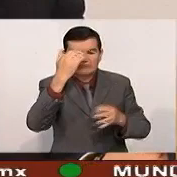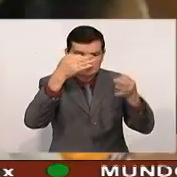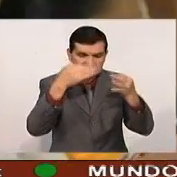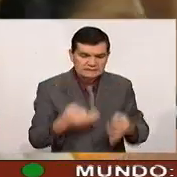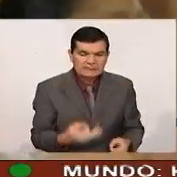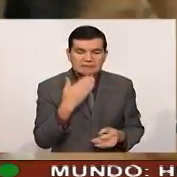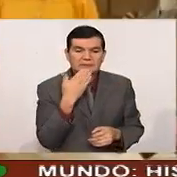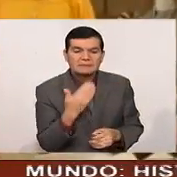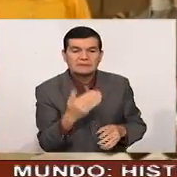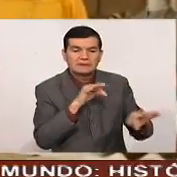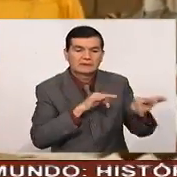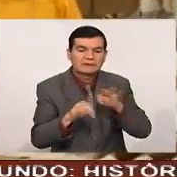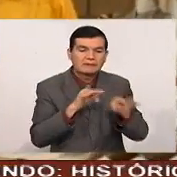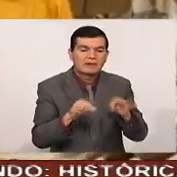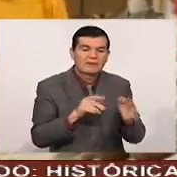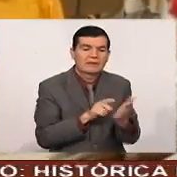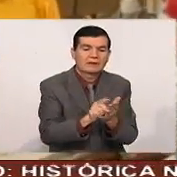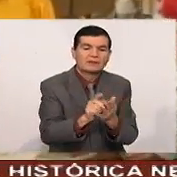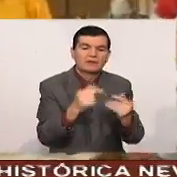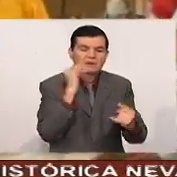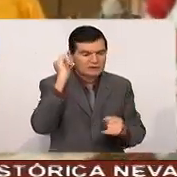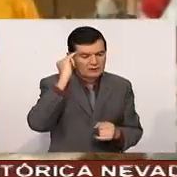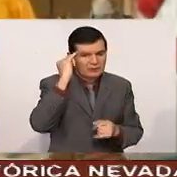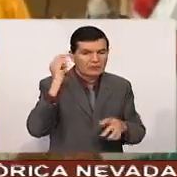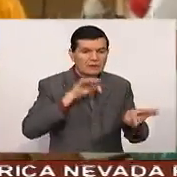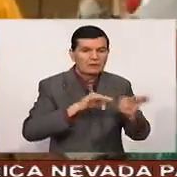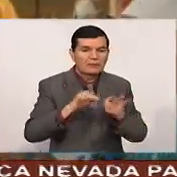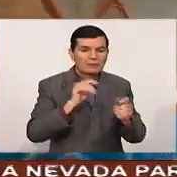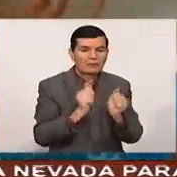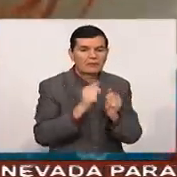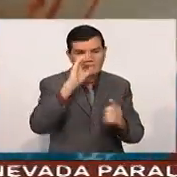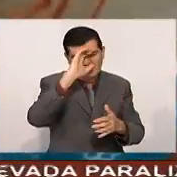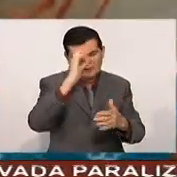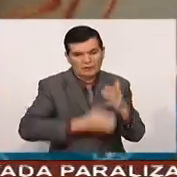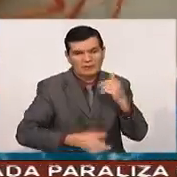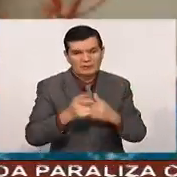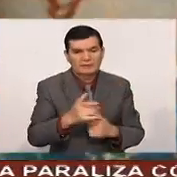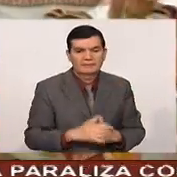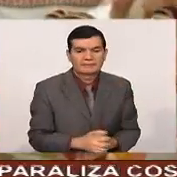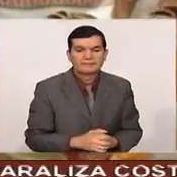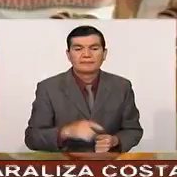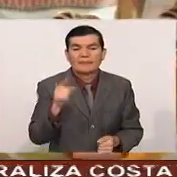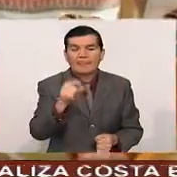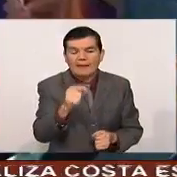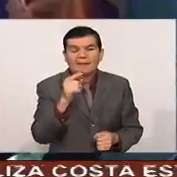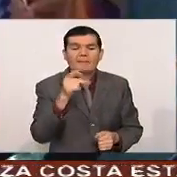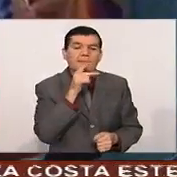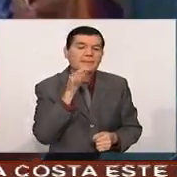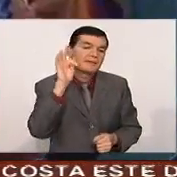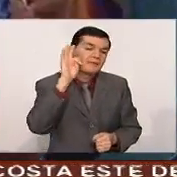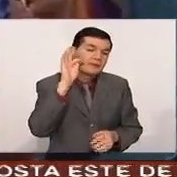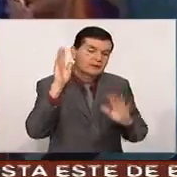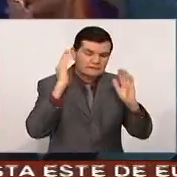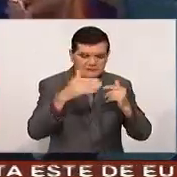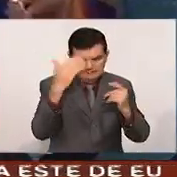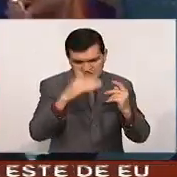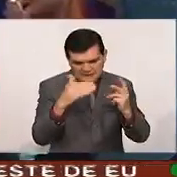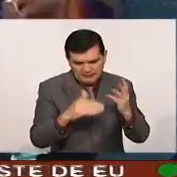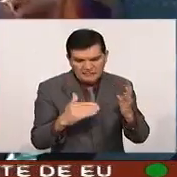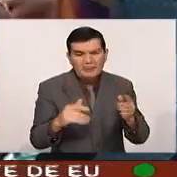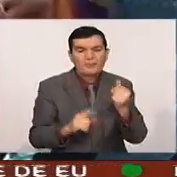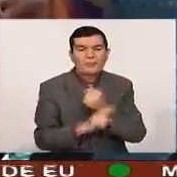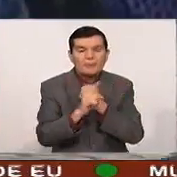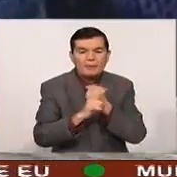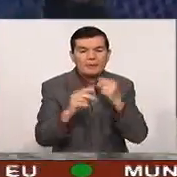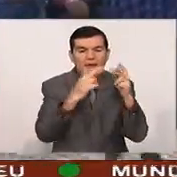de la dignidad y de los derechos de los indígenas que son reconocidos por la Iglesia Católica. Explicó que el Papa Francisco está enterado de los problemas